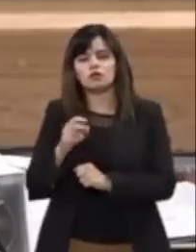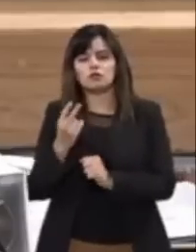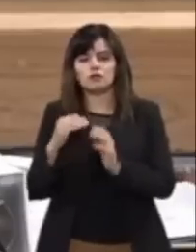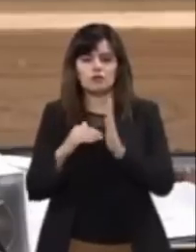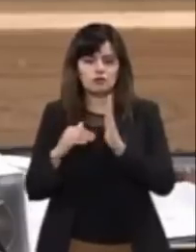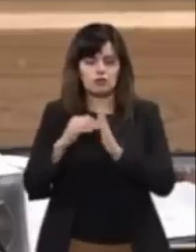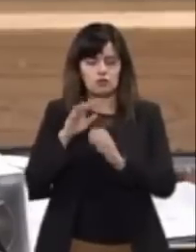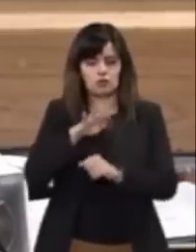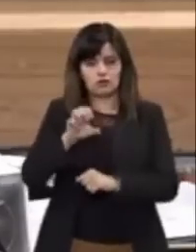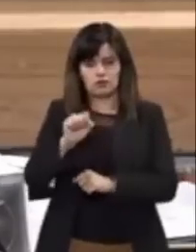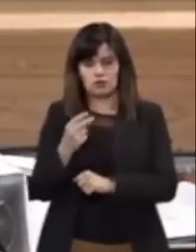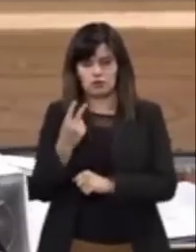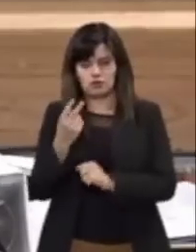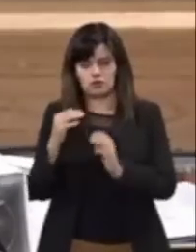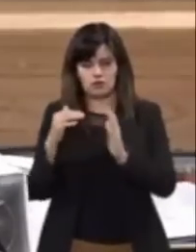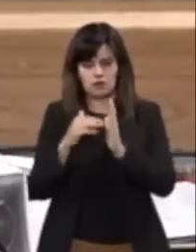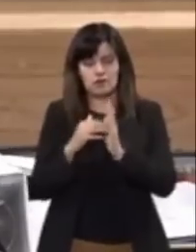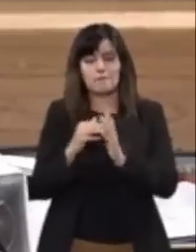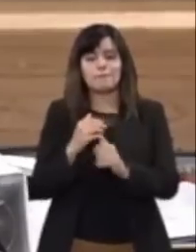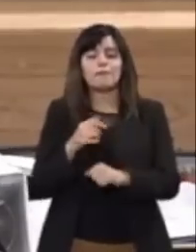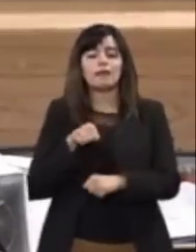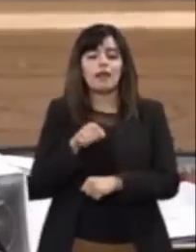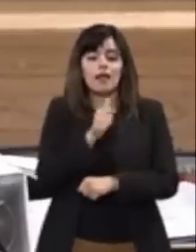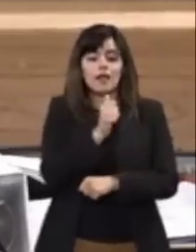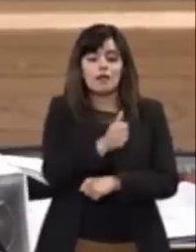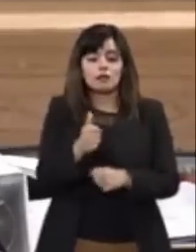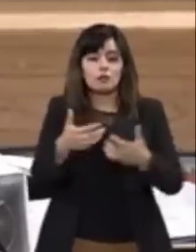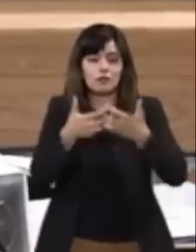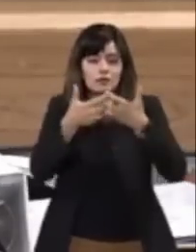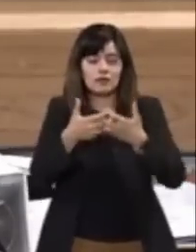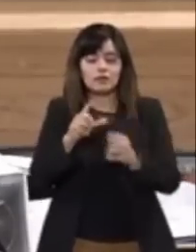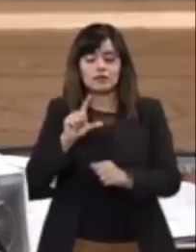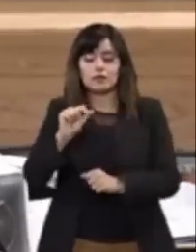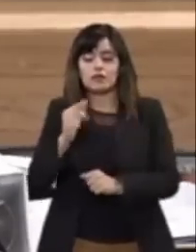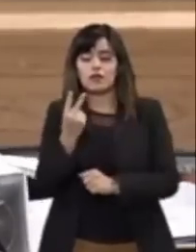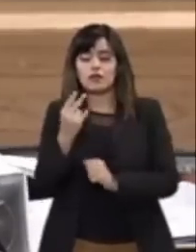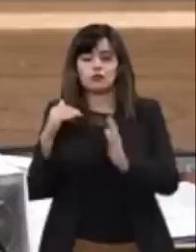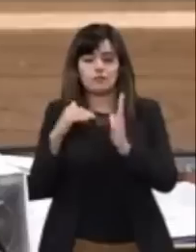6,568,468 pesos. Cada urna electrónica,